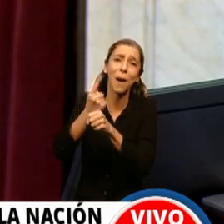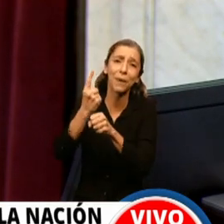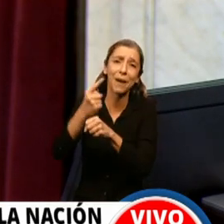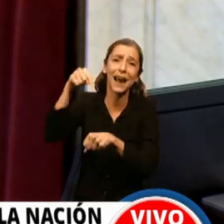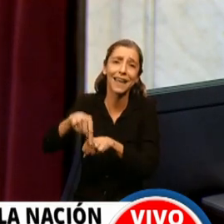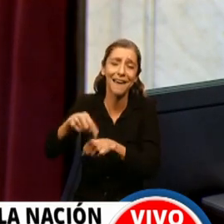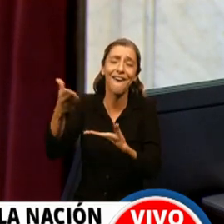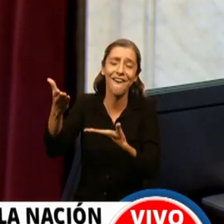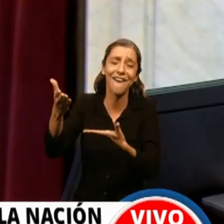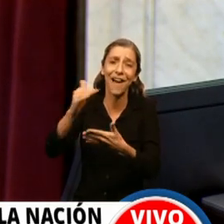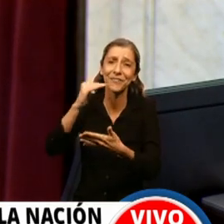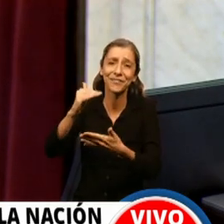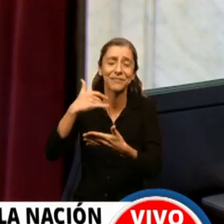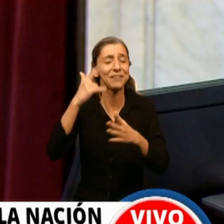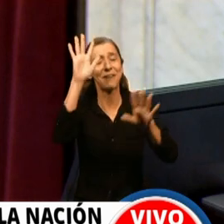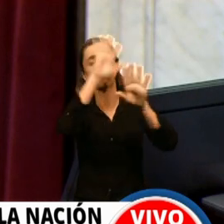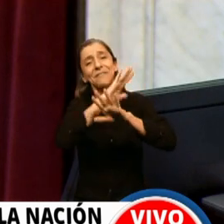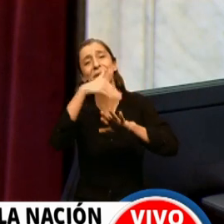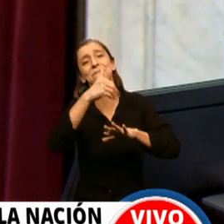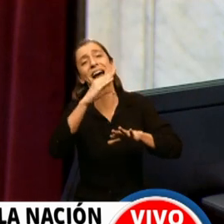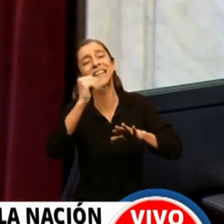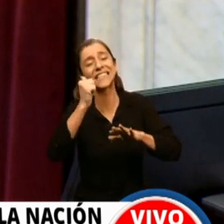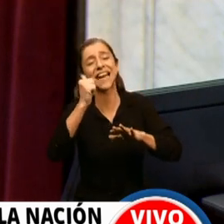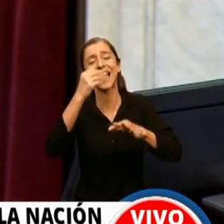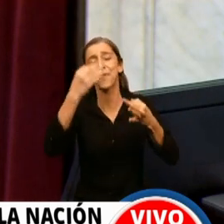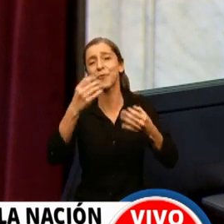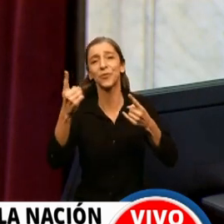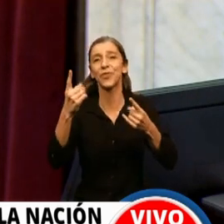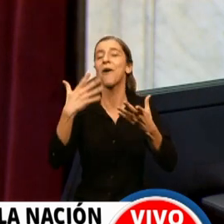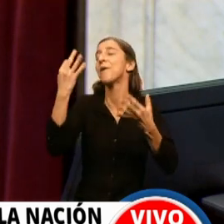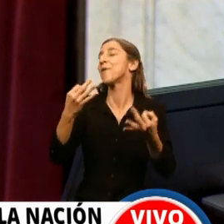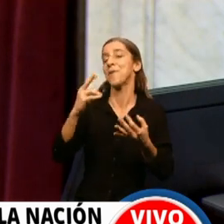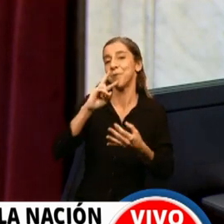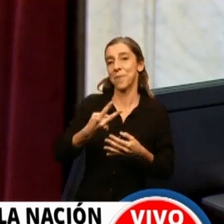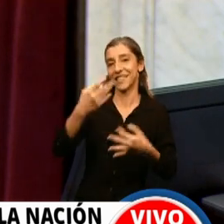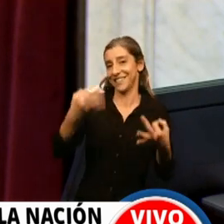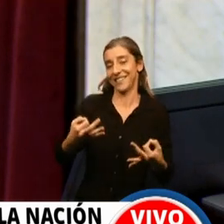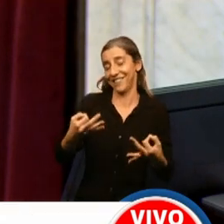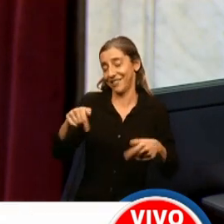mezclado en la capacidad adicional de carlos tiene tiempo